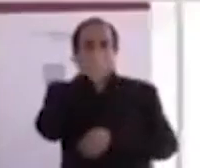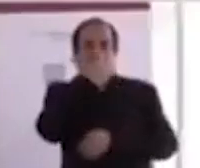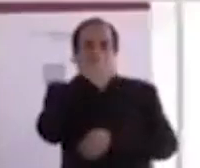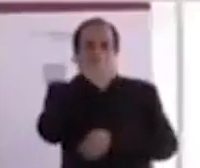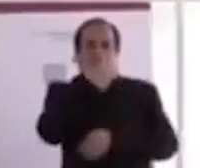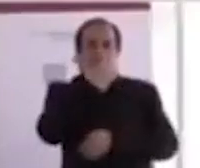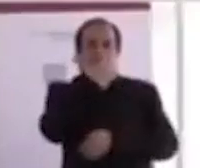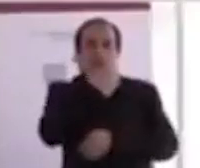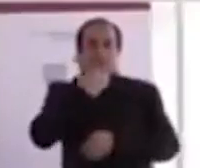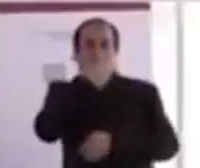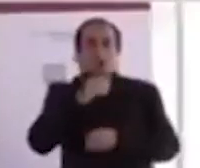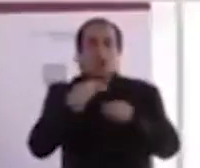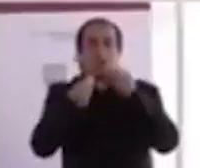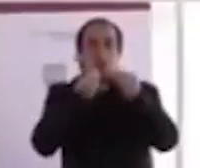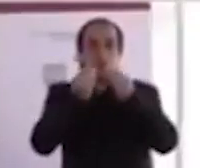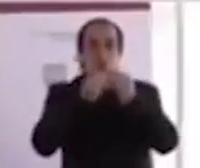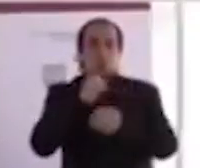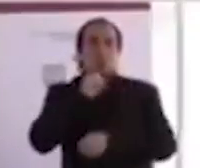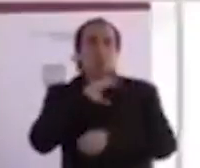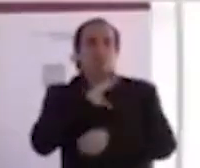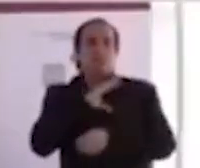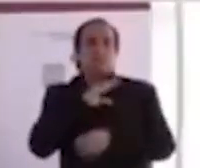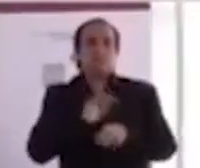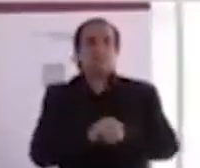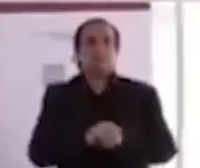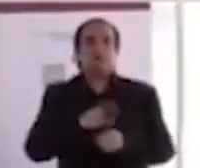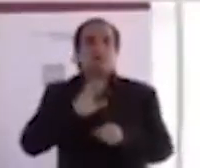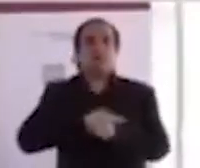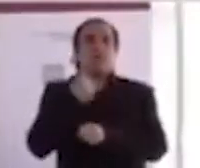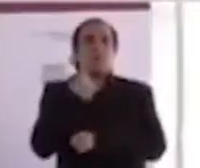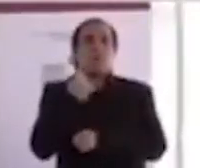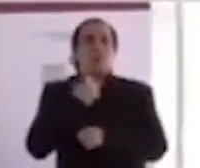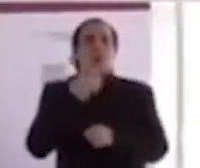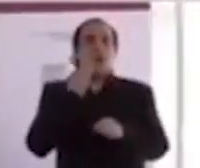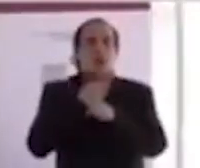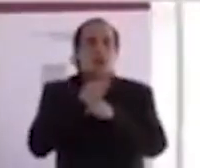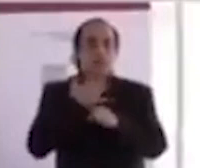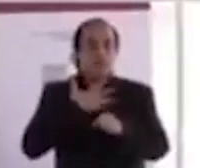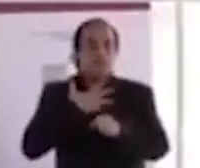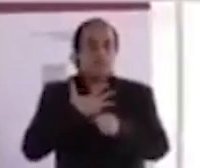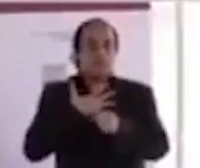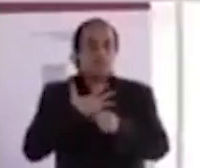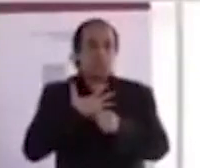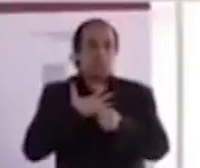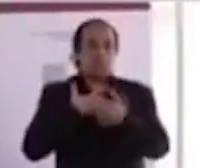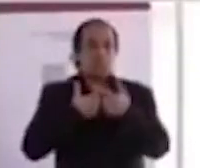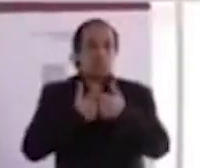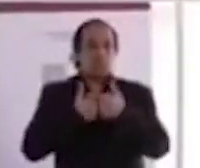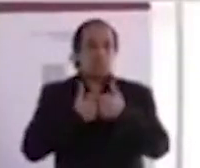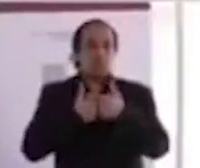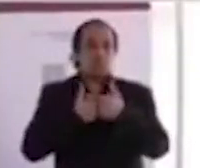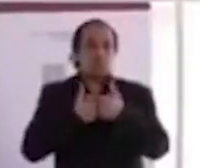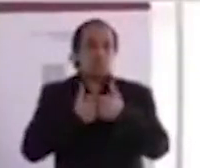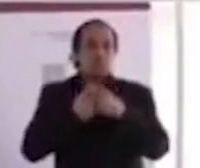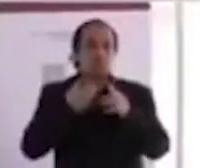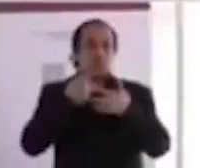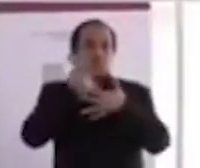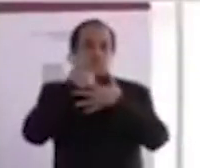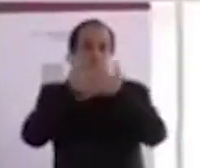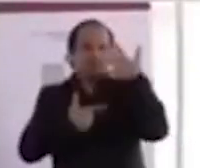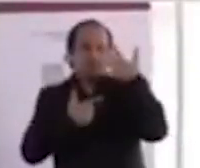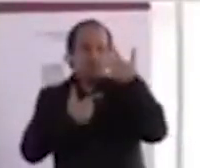la jefa de gobierno de la ciudad de méxico claudia sheinbaum informó que a partir del próximo miércoles iniciará el